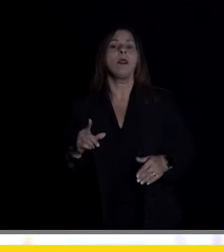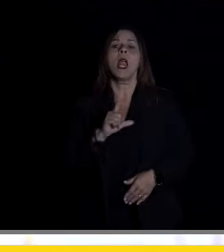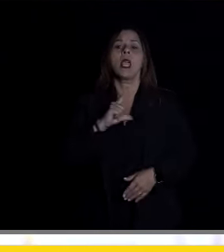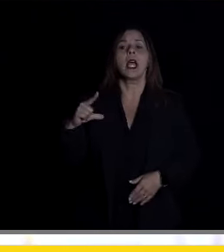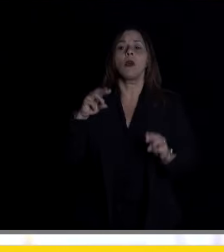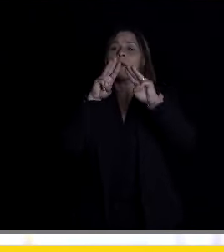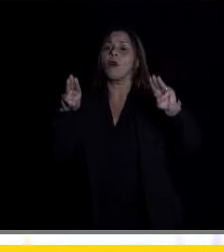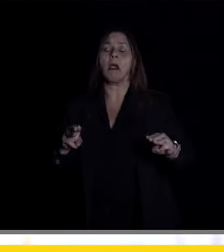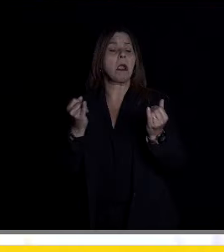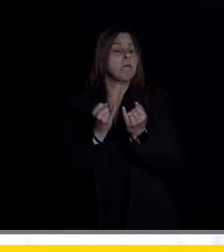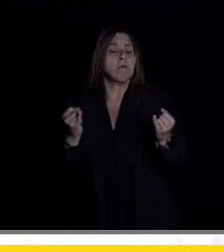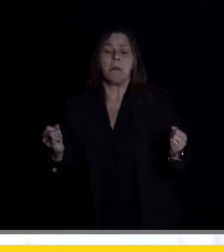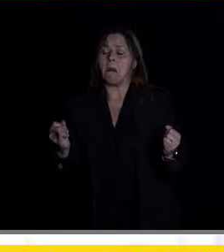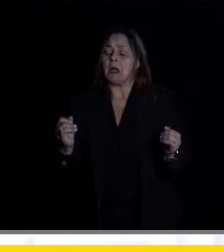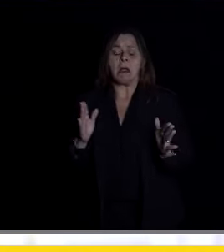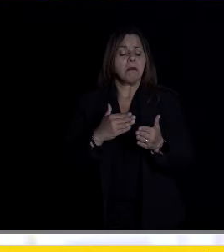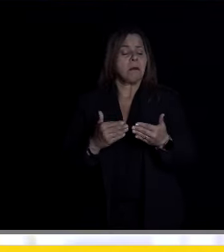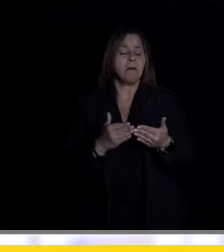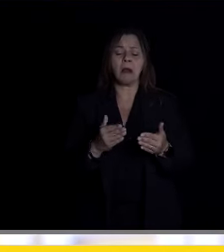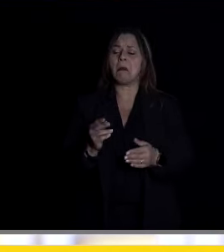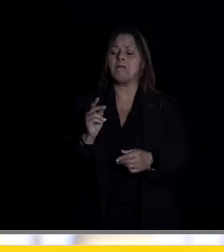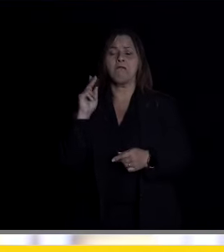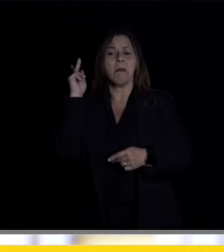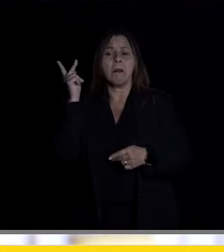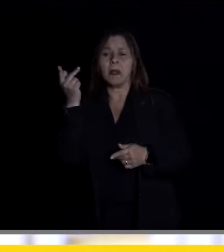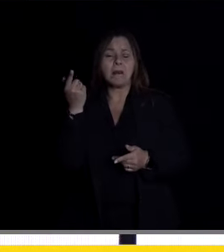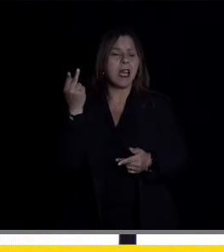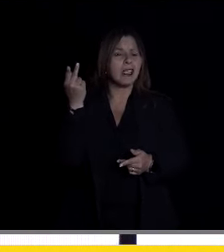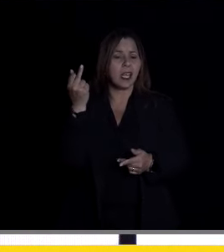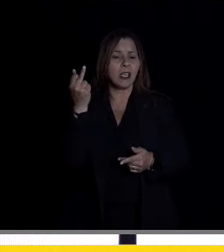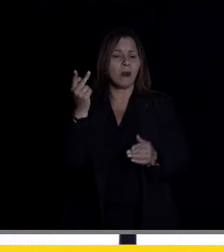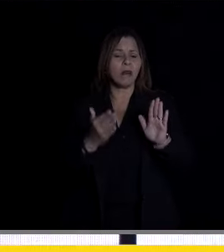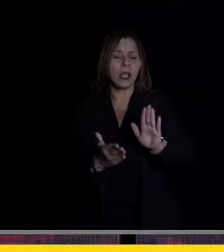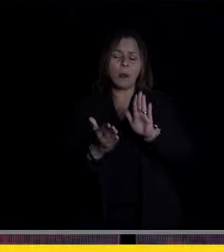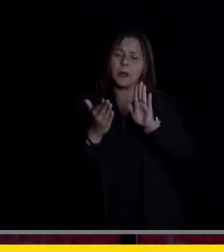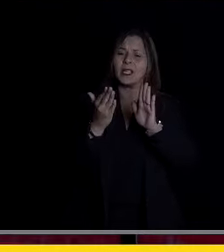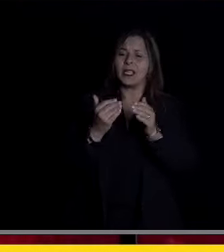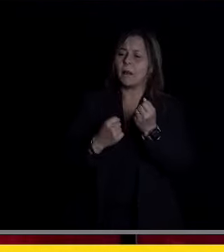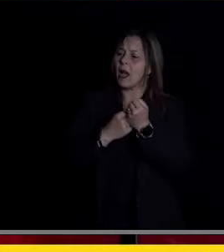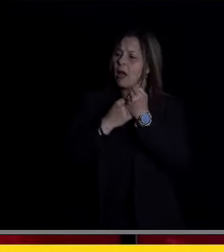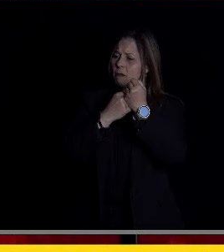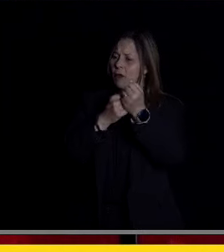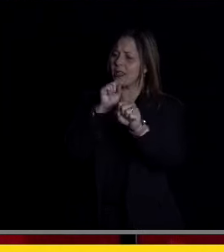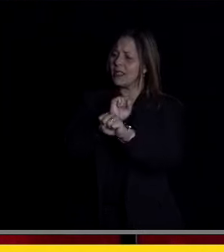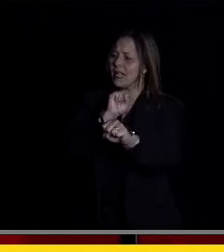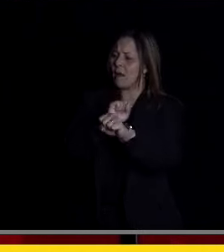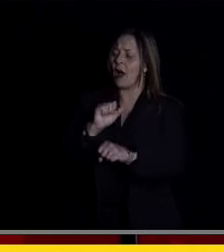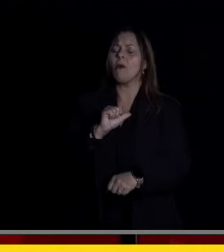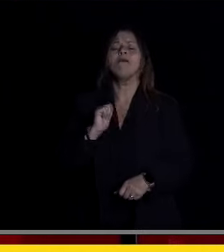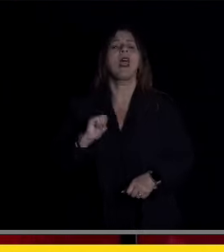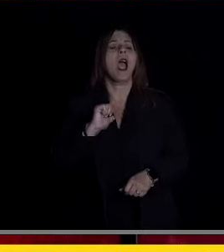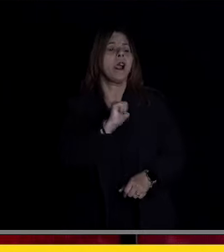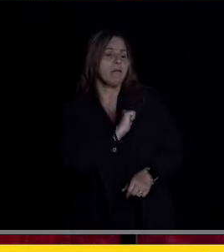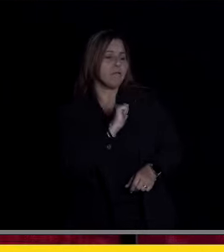quienes independientemente de partidos políticos e ideologías han estado presentes para apoyar la agenda del señor alcalde en